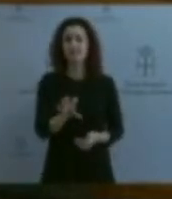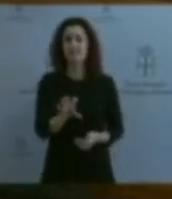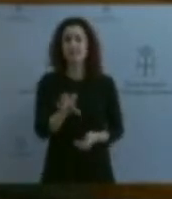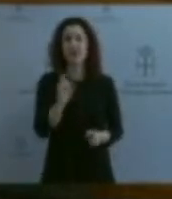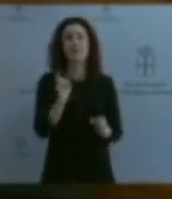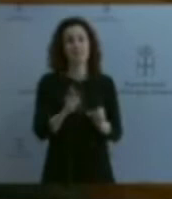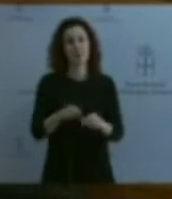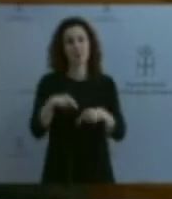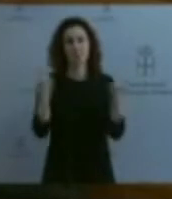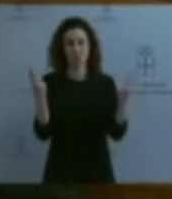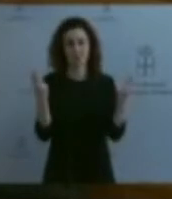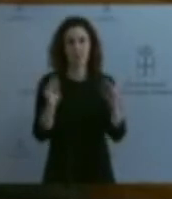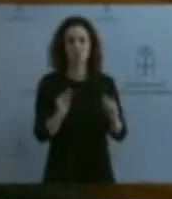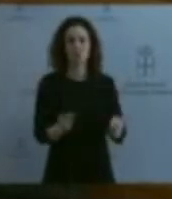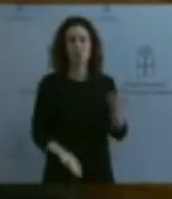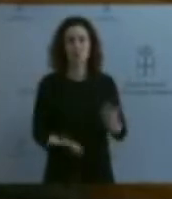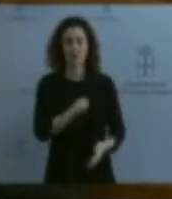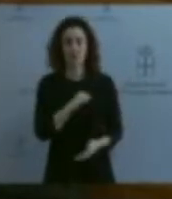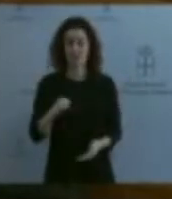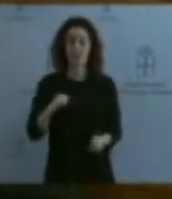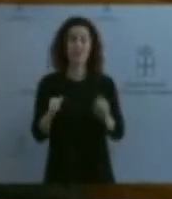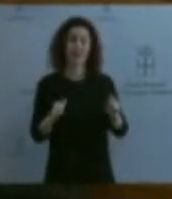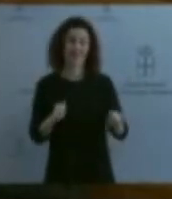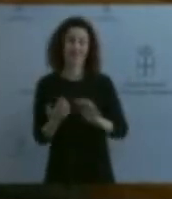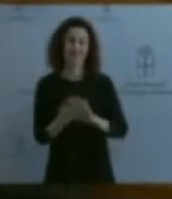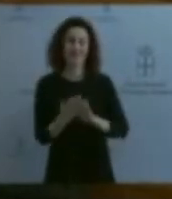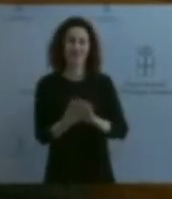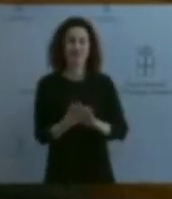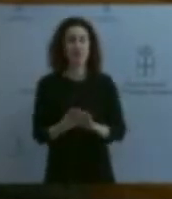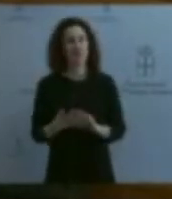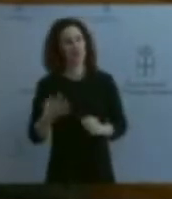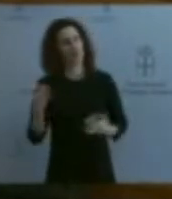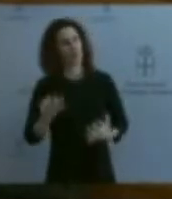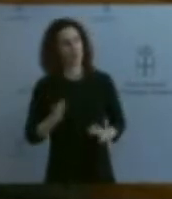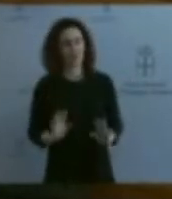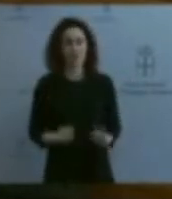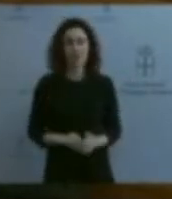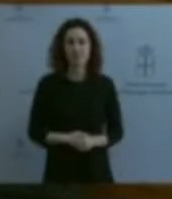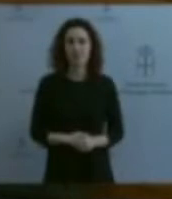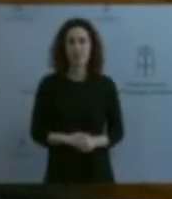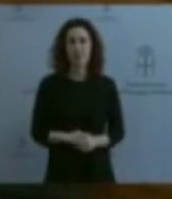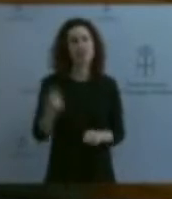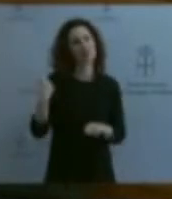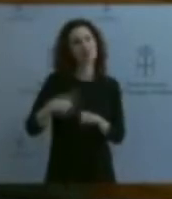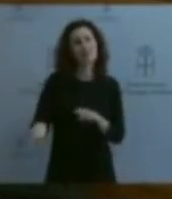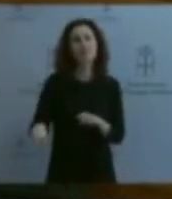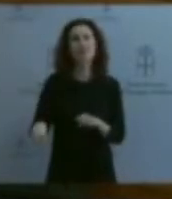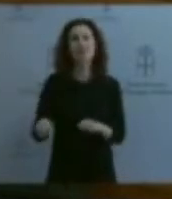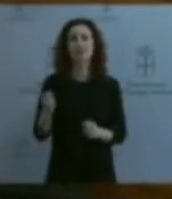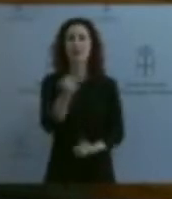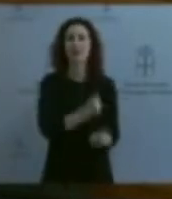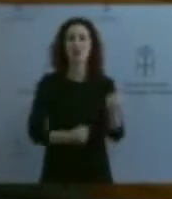también le digo que tiene sus riesgos, porque no es lo mismo la potencia económica que tiene, por ejemplo, Alemania, que tiene